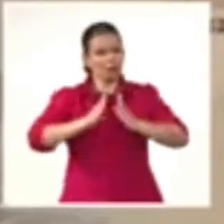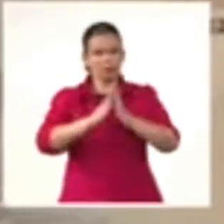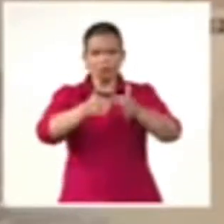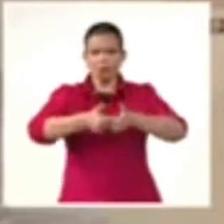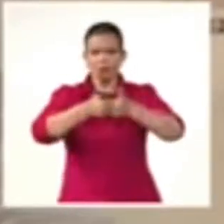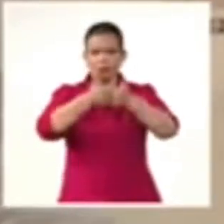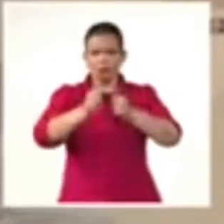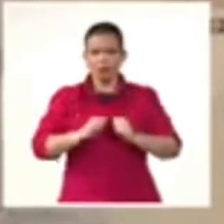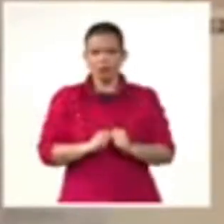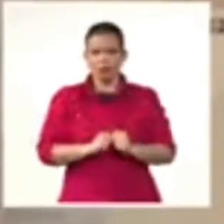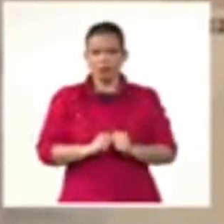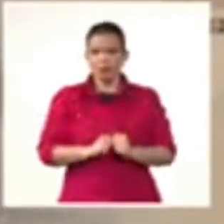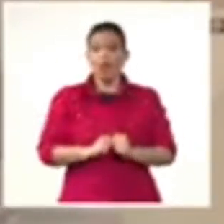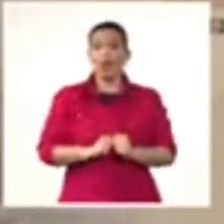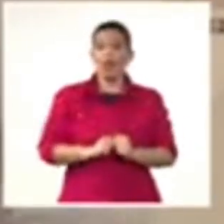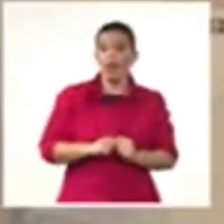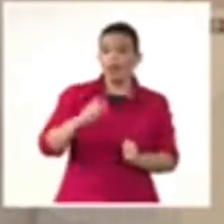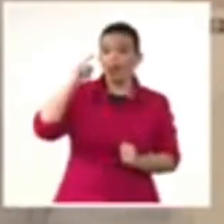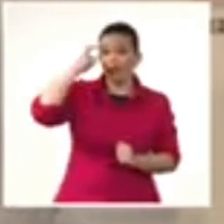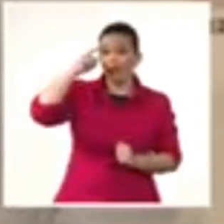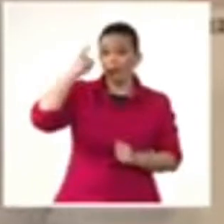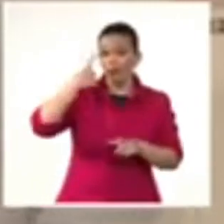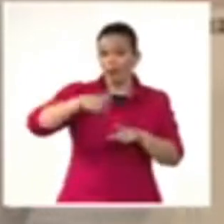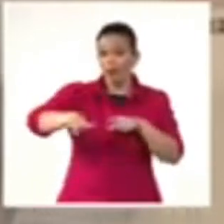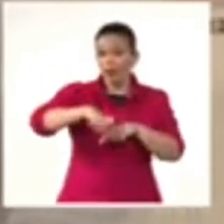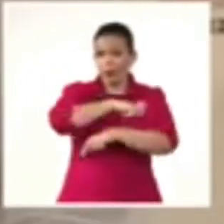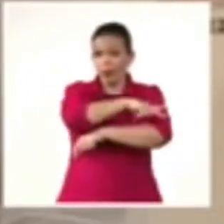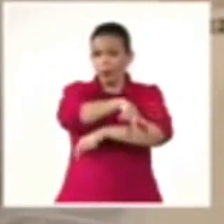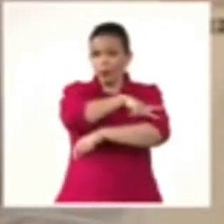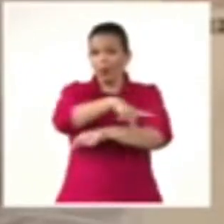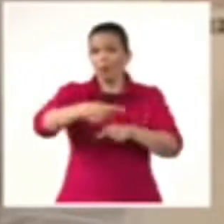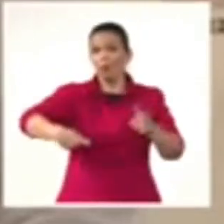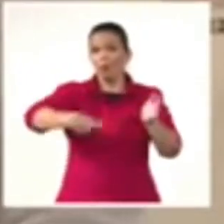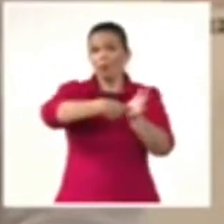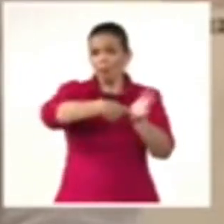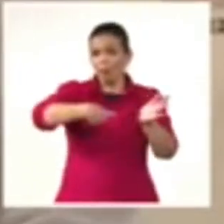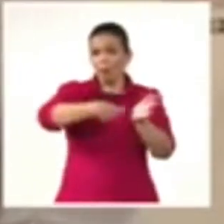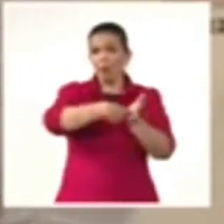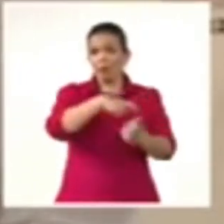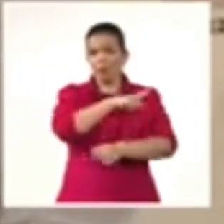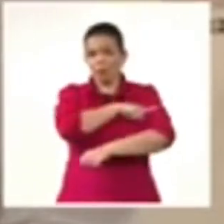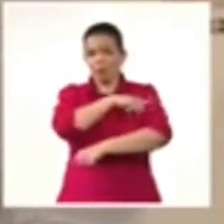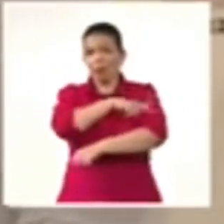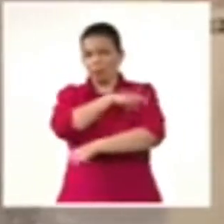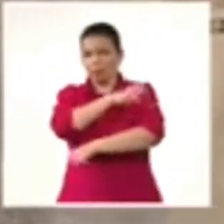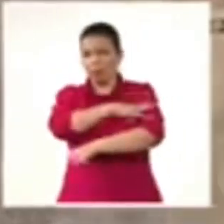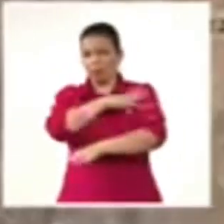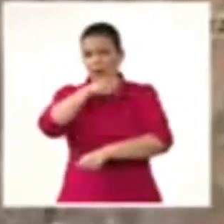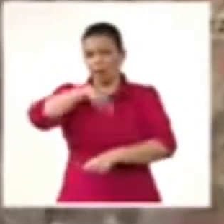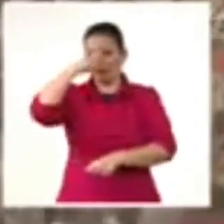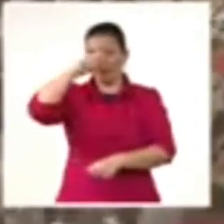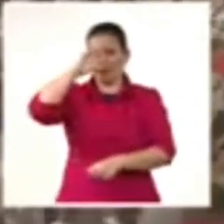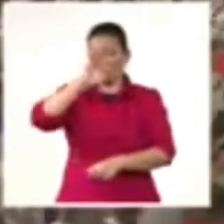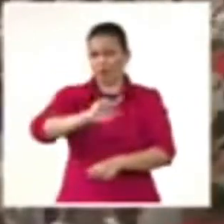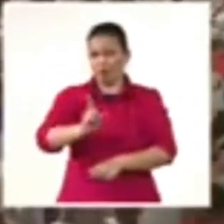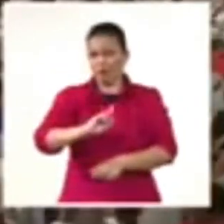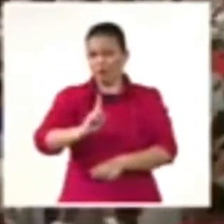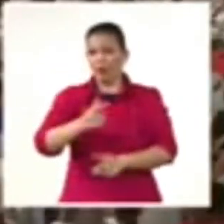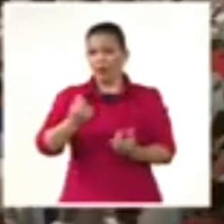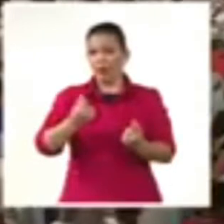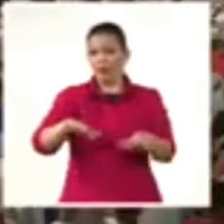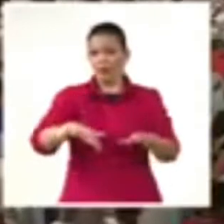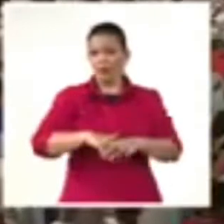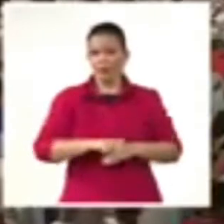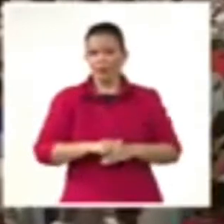general, los distingue el conocimiento y la calidad de su formación profesional, tanto como el diferente trato que reciben por